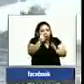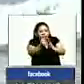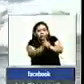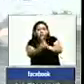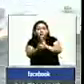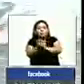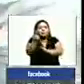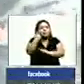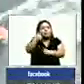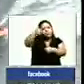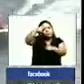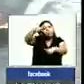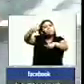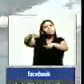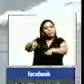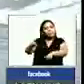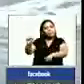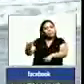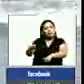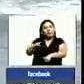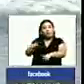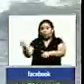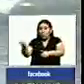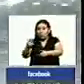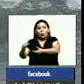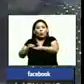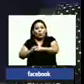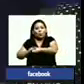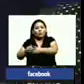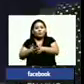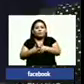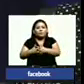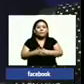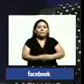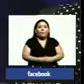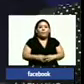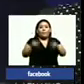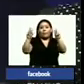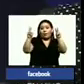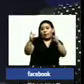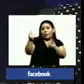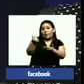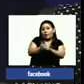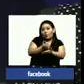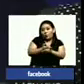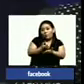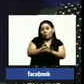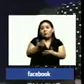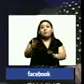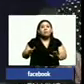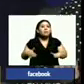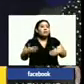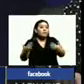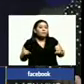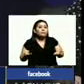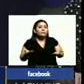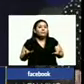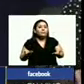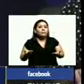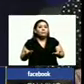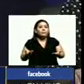Y establecer lazos De cooperación Entre ambas naciones La economía De El Salvador A través De